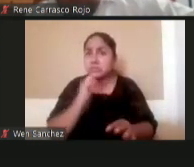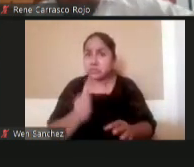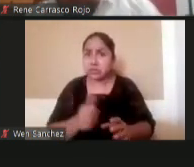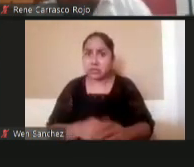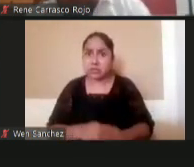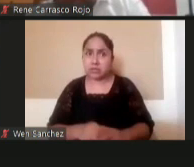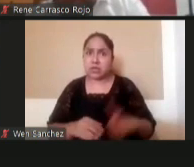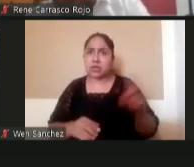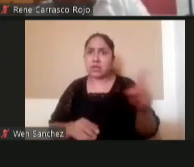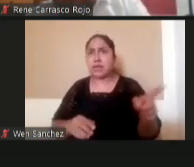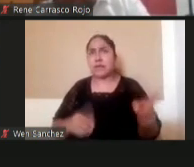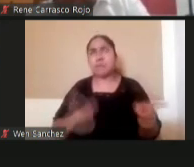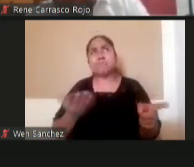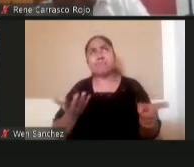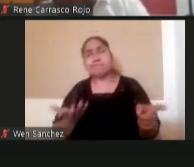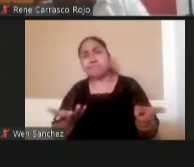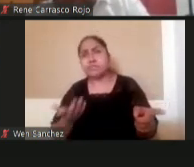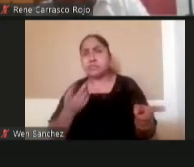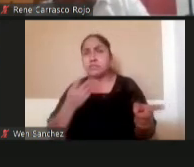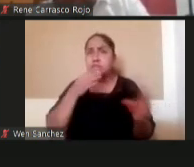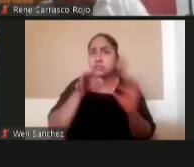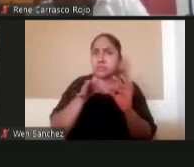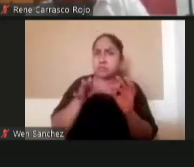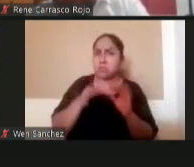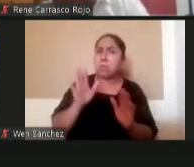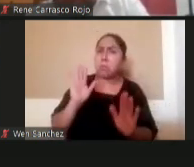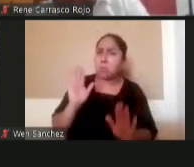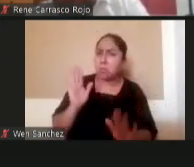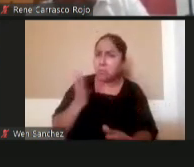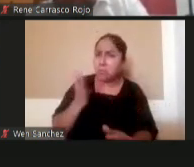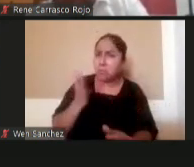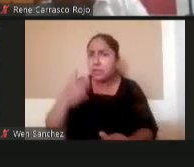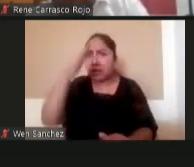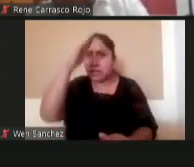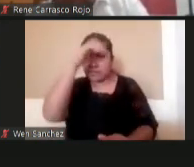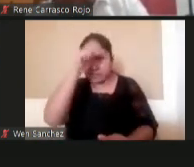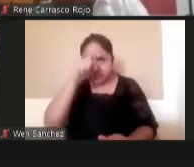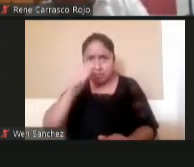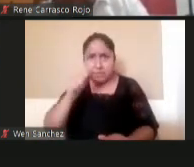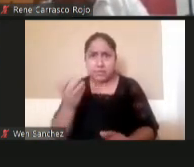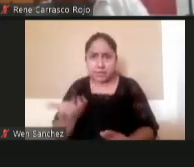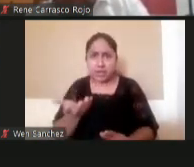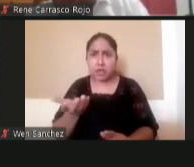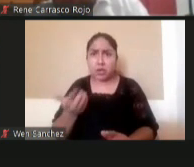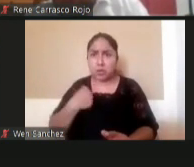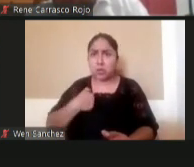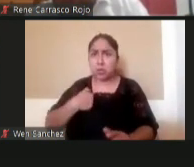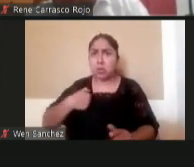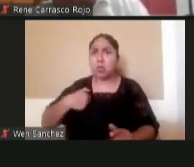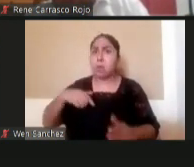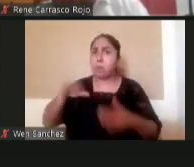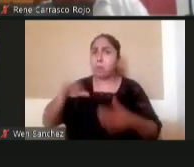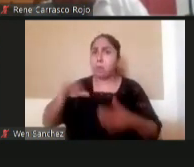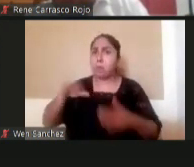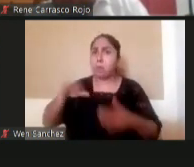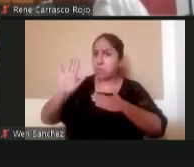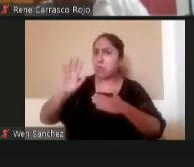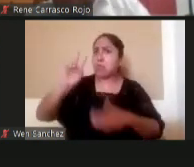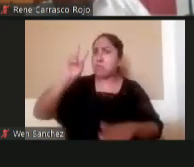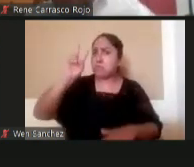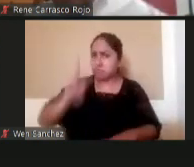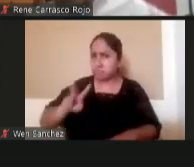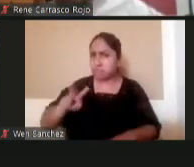promesa, sino hacen un acuerdo donde ellos se comprometen a regularizar el servicio